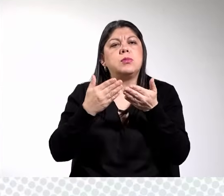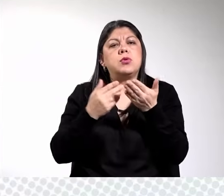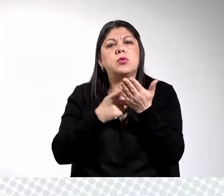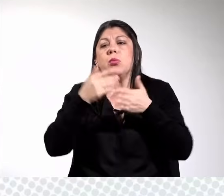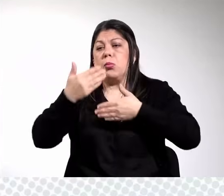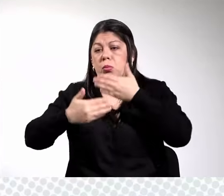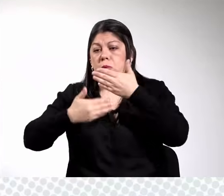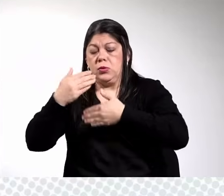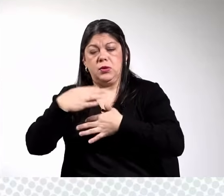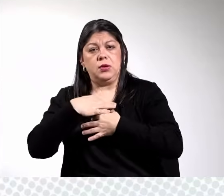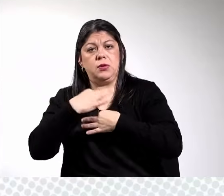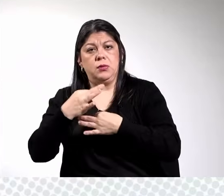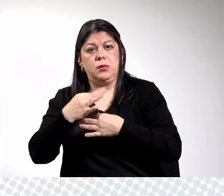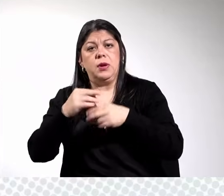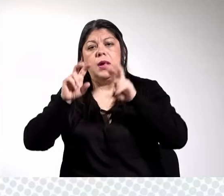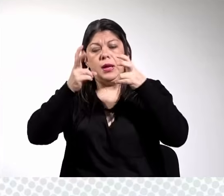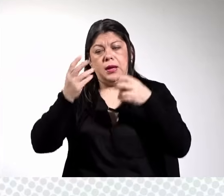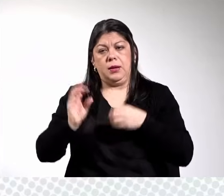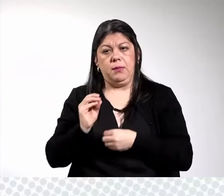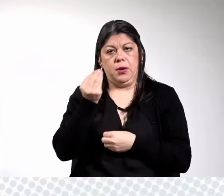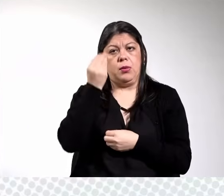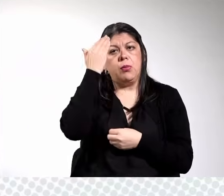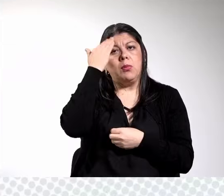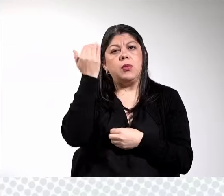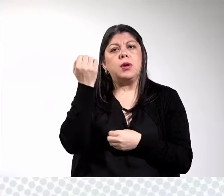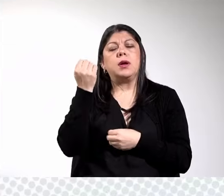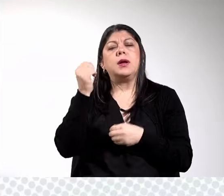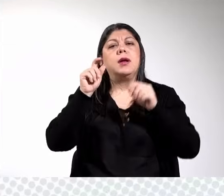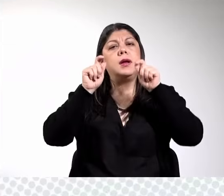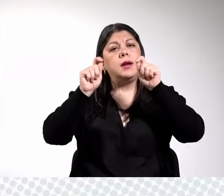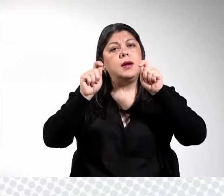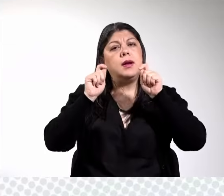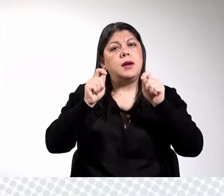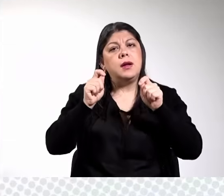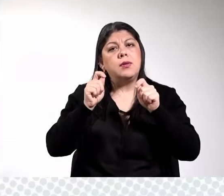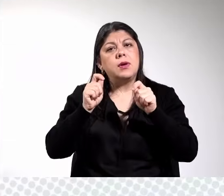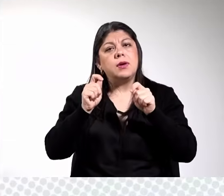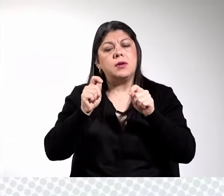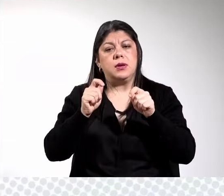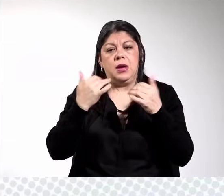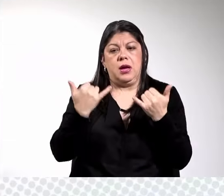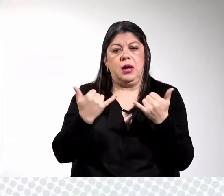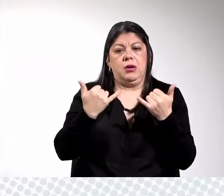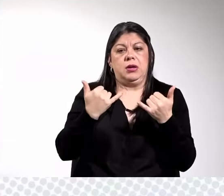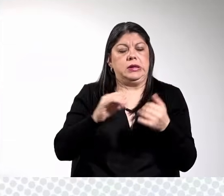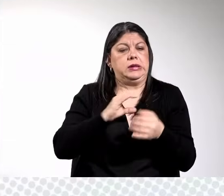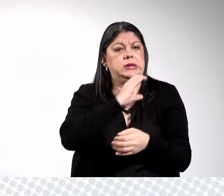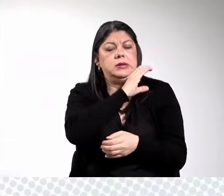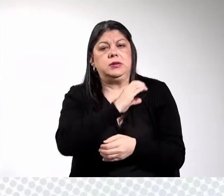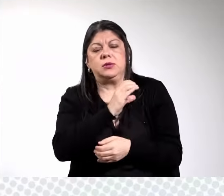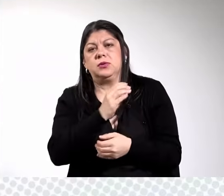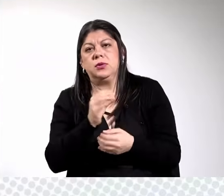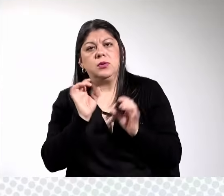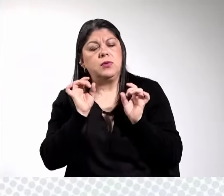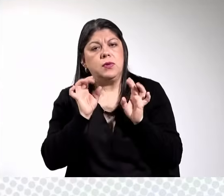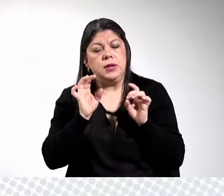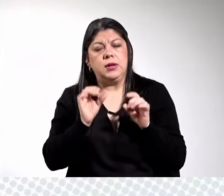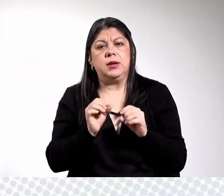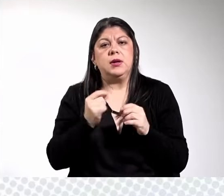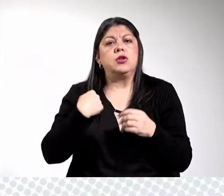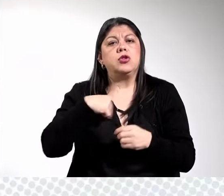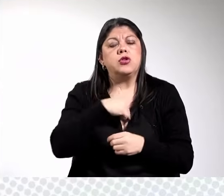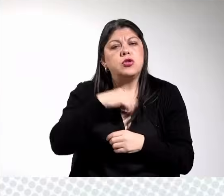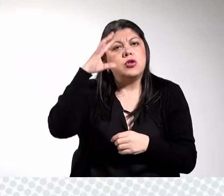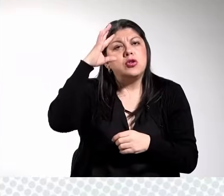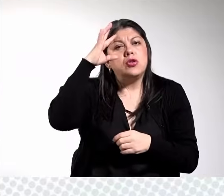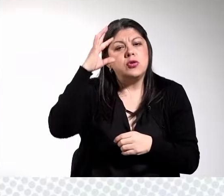muy interesantes en el tema juventud. ¿Por qué? Porque la educación, al estar en las condiciones que está hoy, creemos que hay que